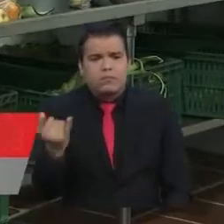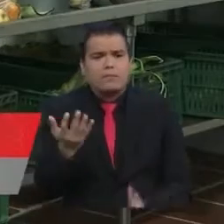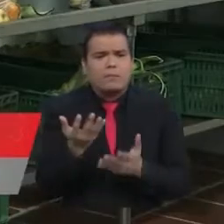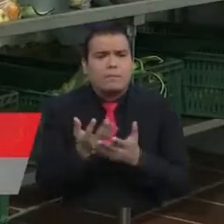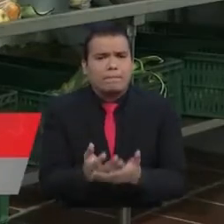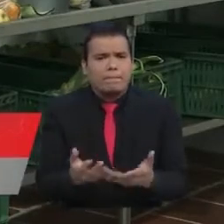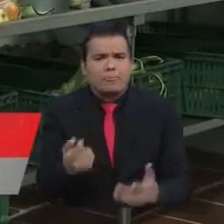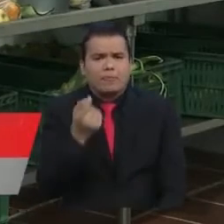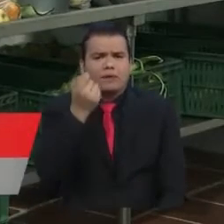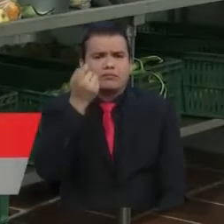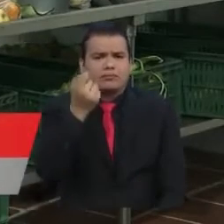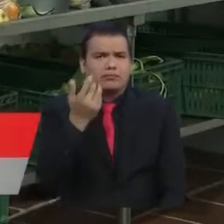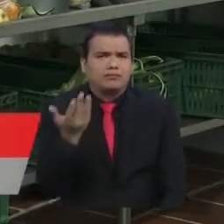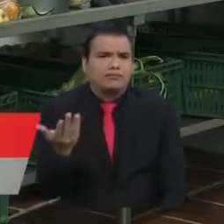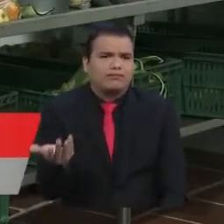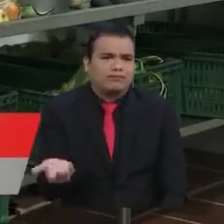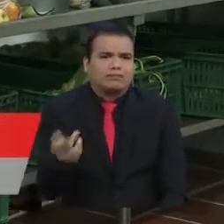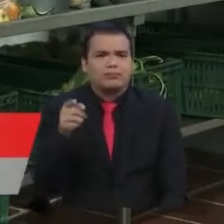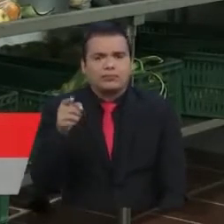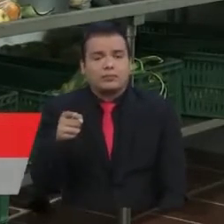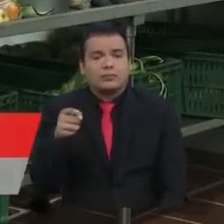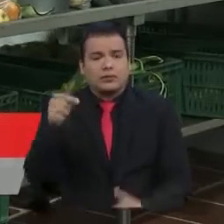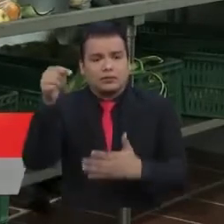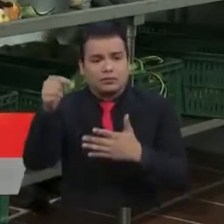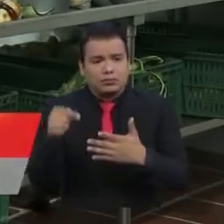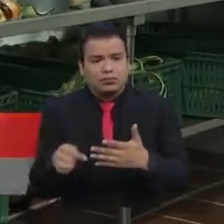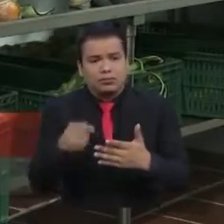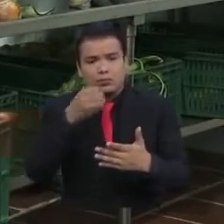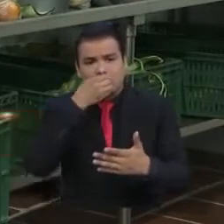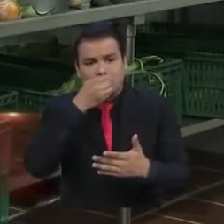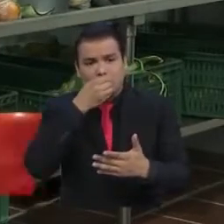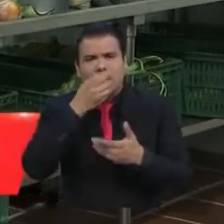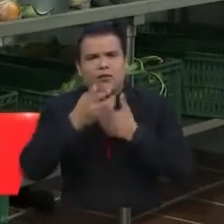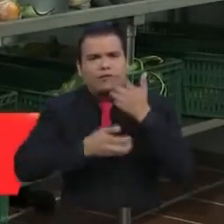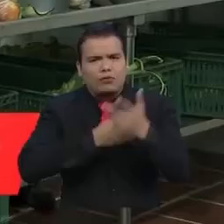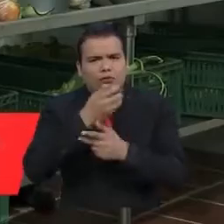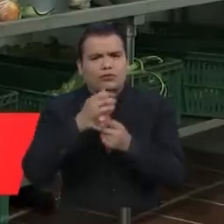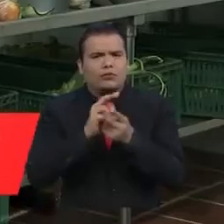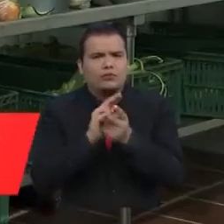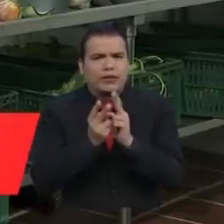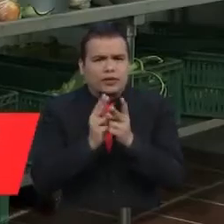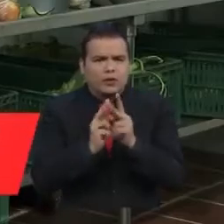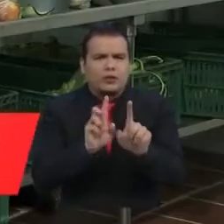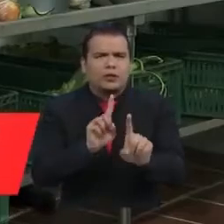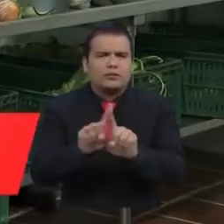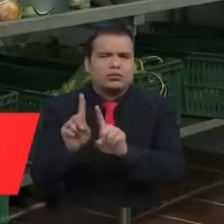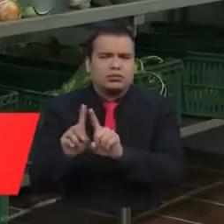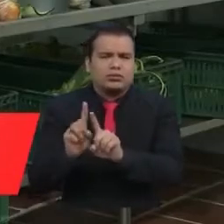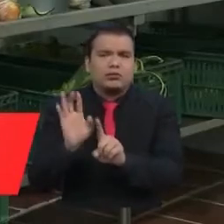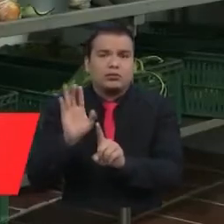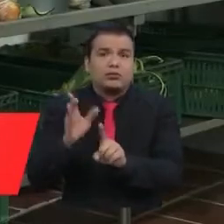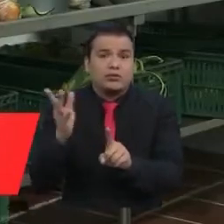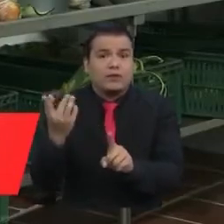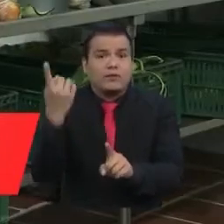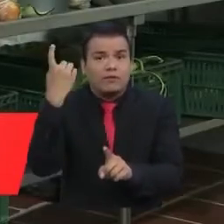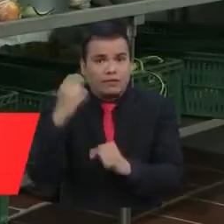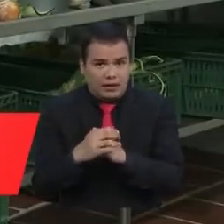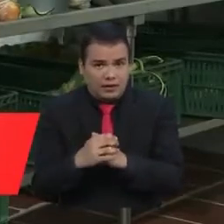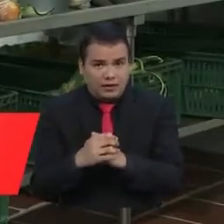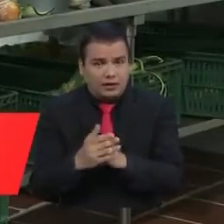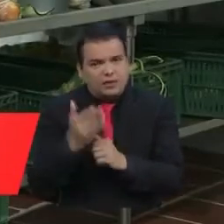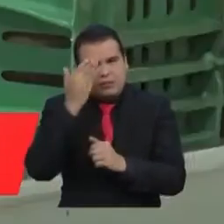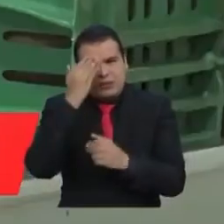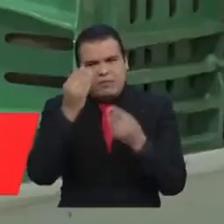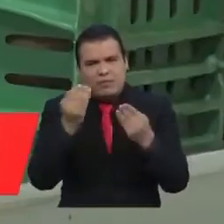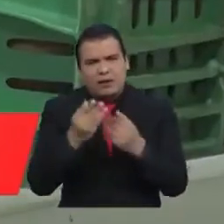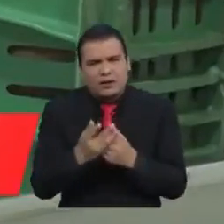escasos de los productos que son precisamente los perecederos, frutas, verduras, todo lo que necesitamos en la canasta familiar para muchas